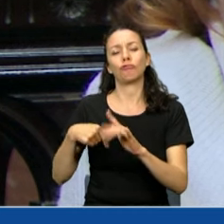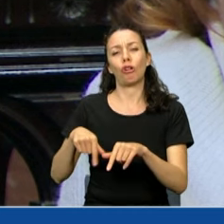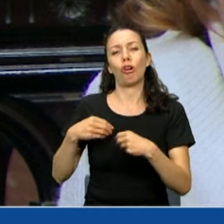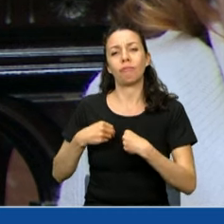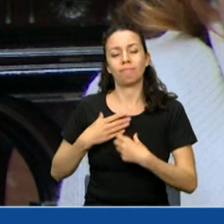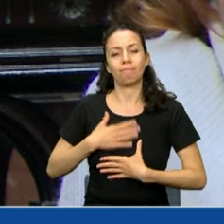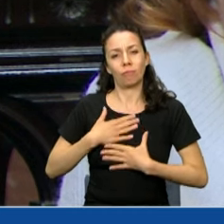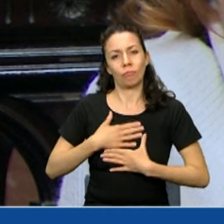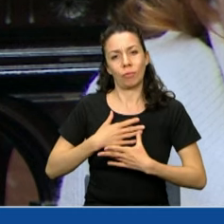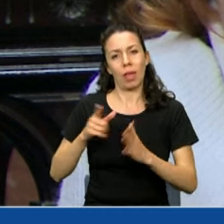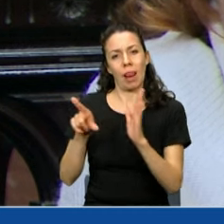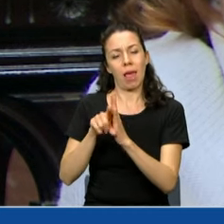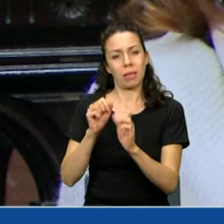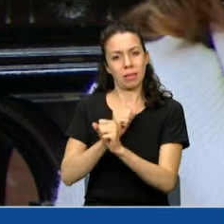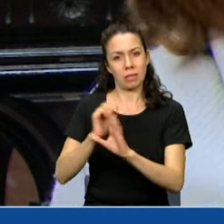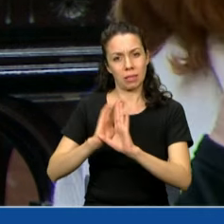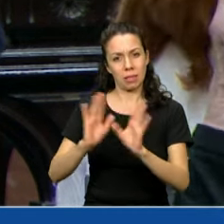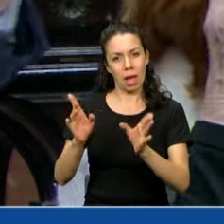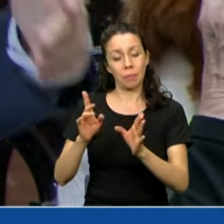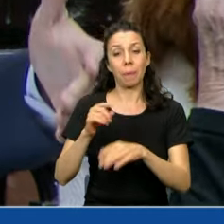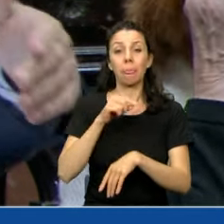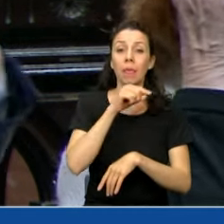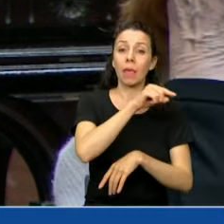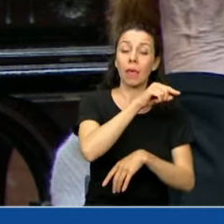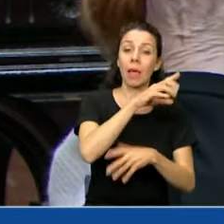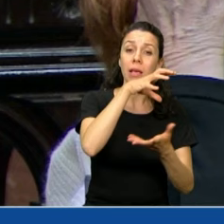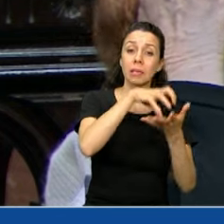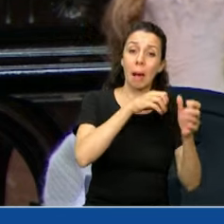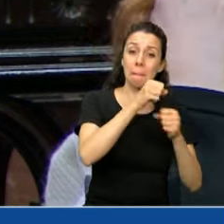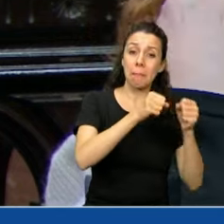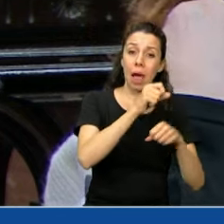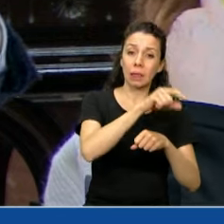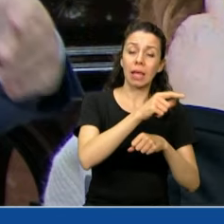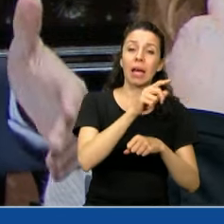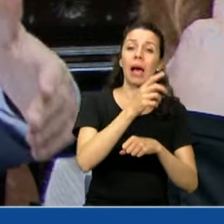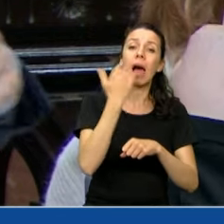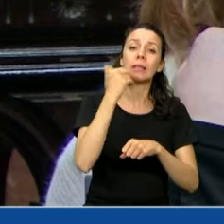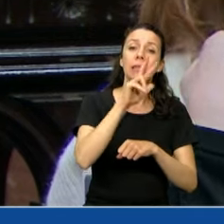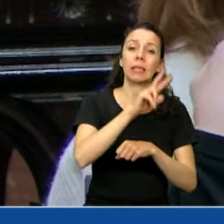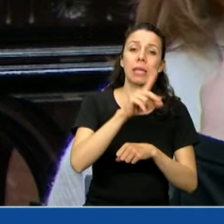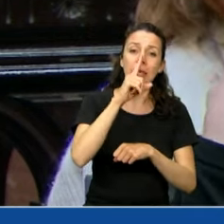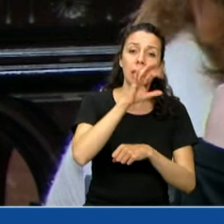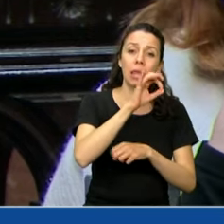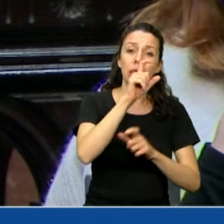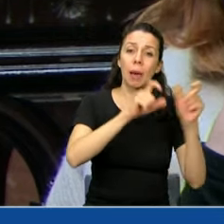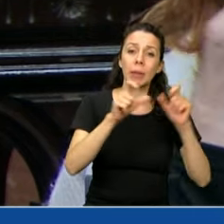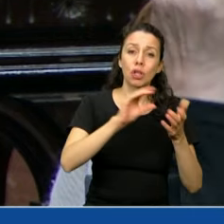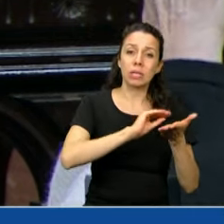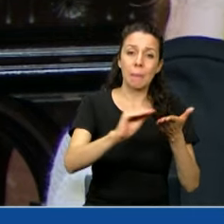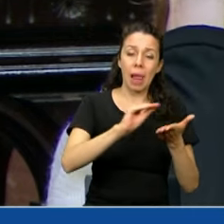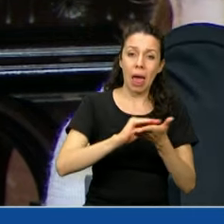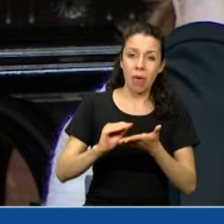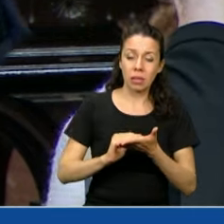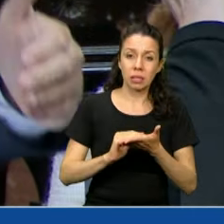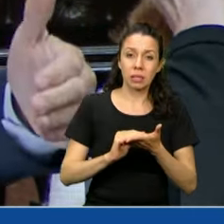en ley esta planta pasó de tener 370 personas